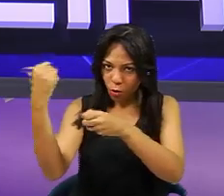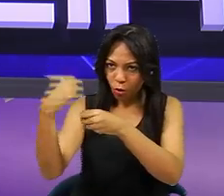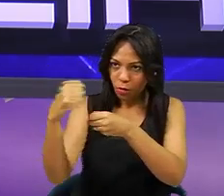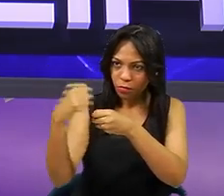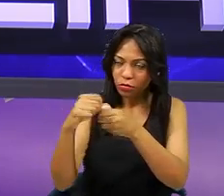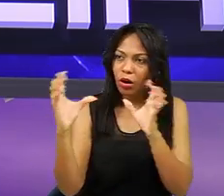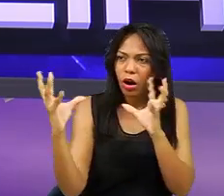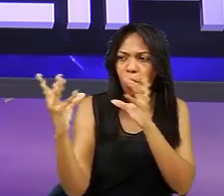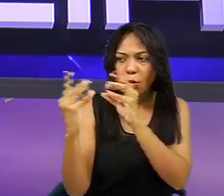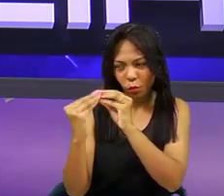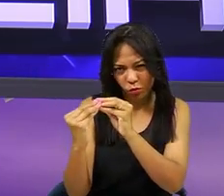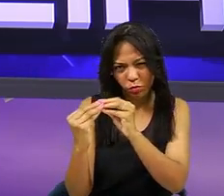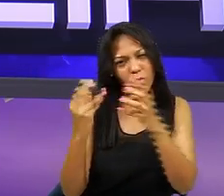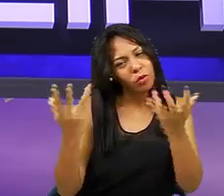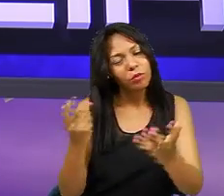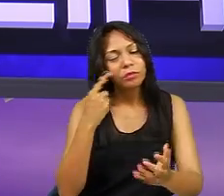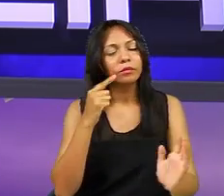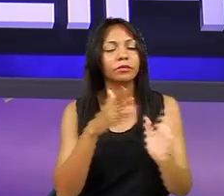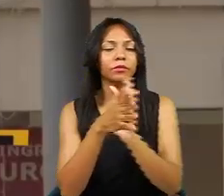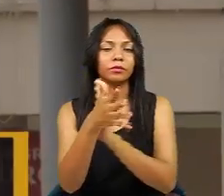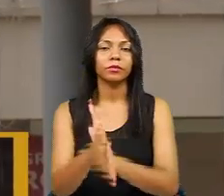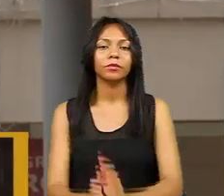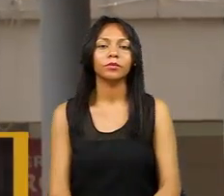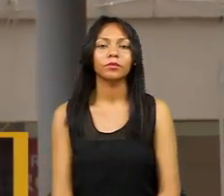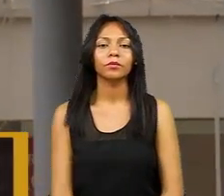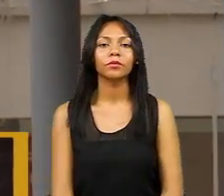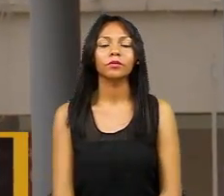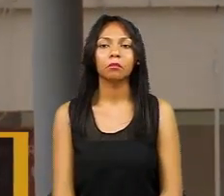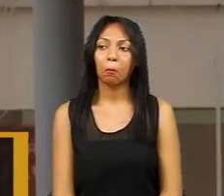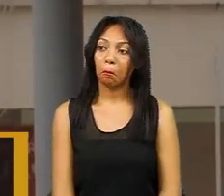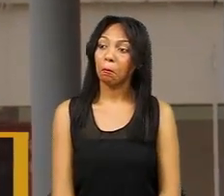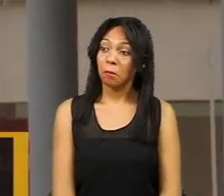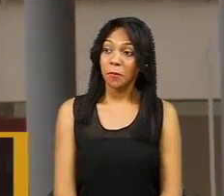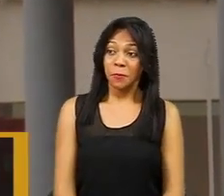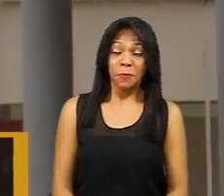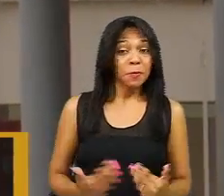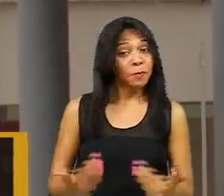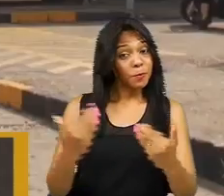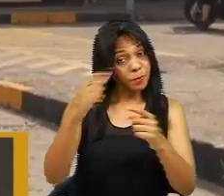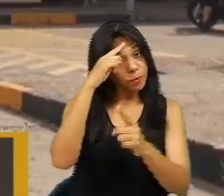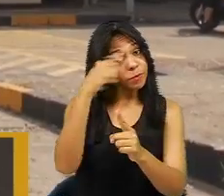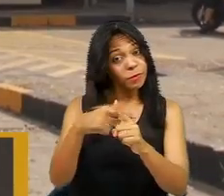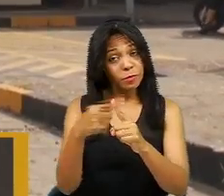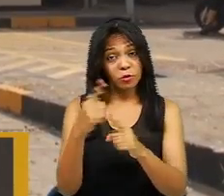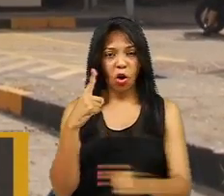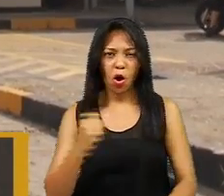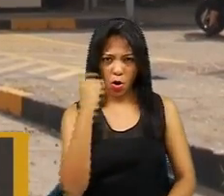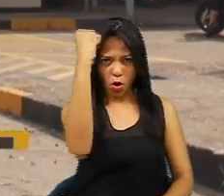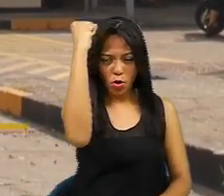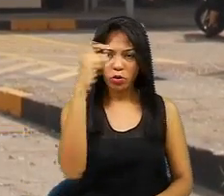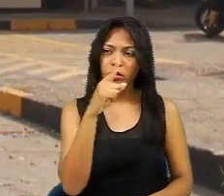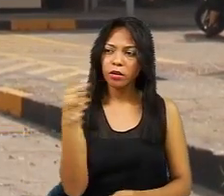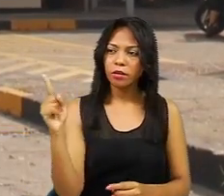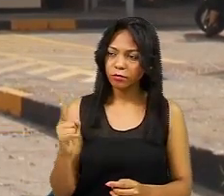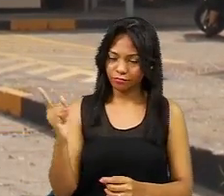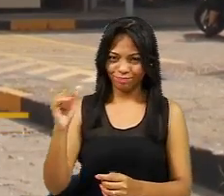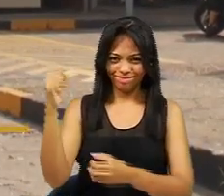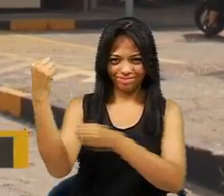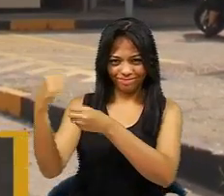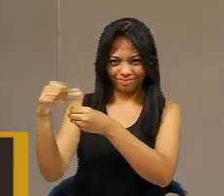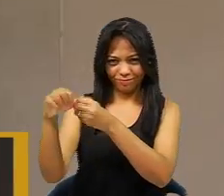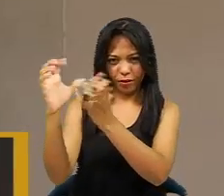de la compañía de petróleos. Como avances positivos fueron calificados por la Unión Sindical Obrera USO los acercamientos entre Ecopetrol y el